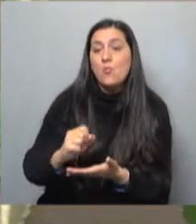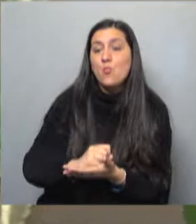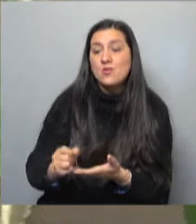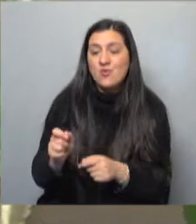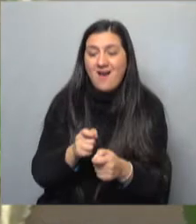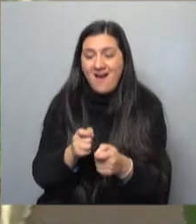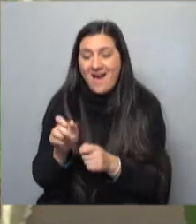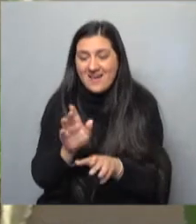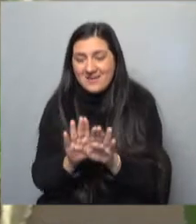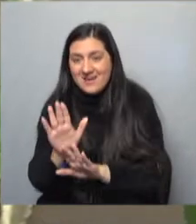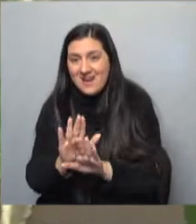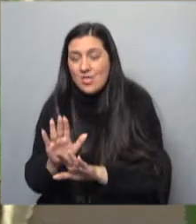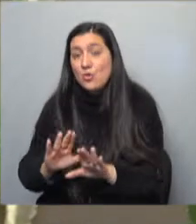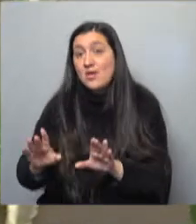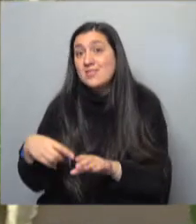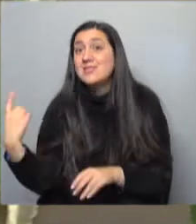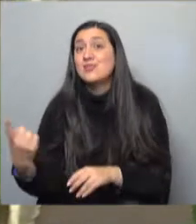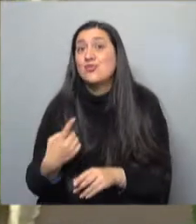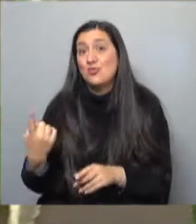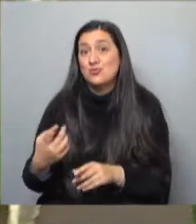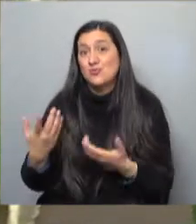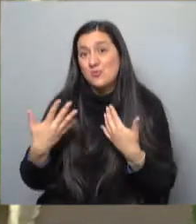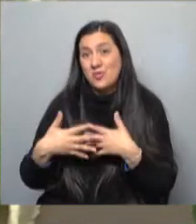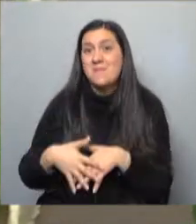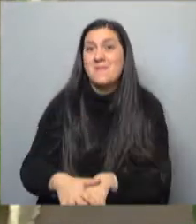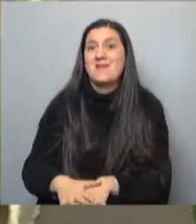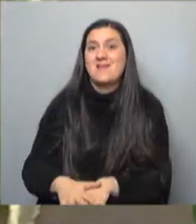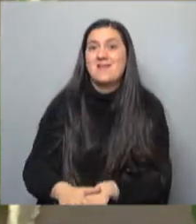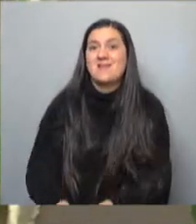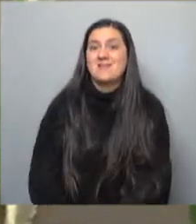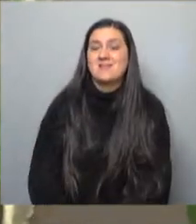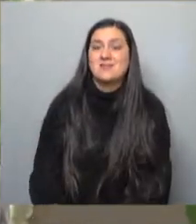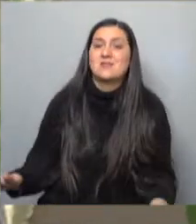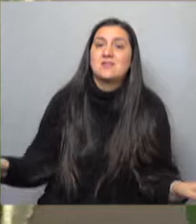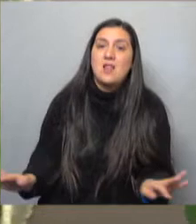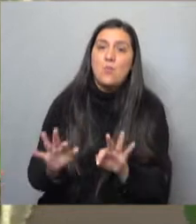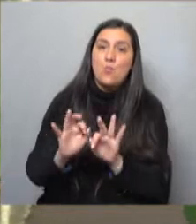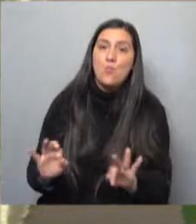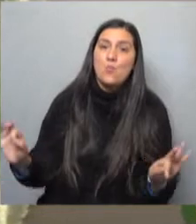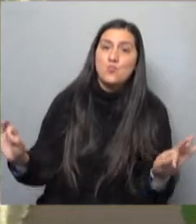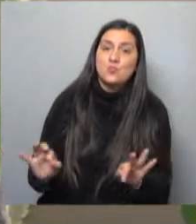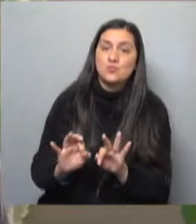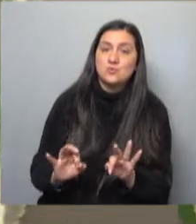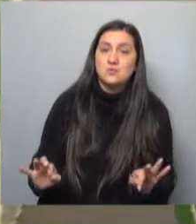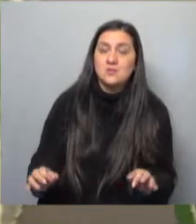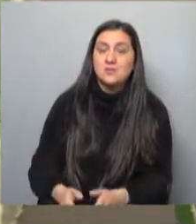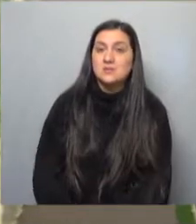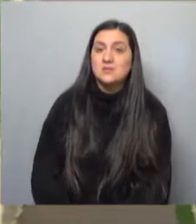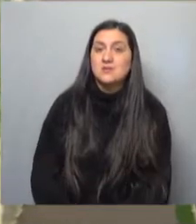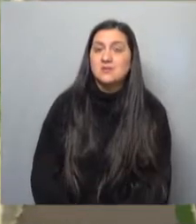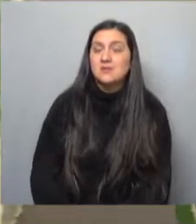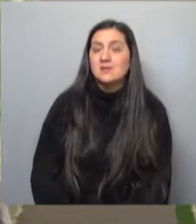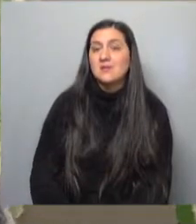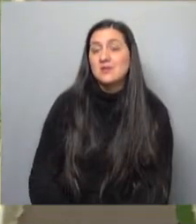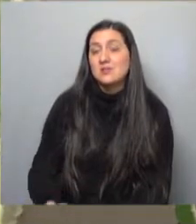todos. Y un poco mezcla un poco ahí las músicas electrónicas y extrañas que estaba haciendo